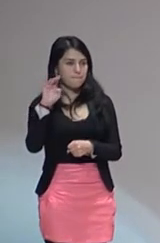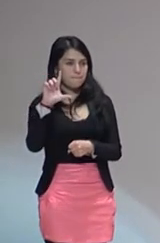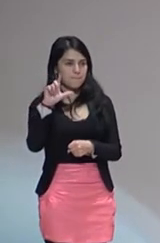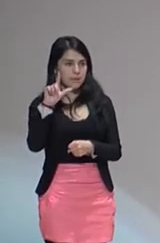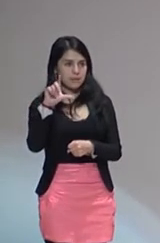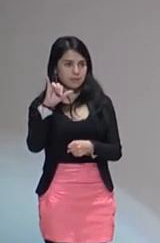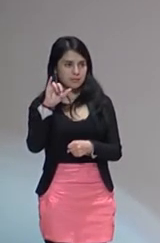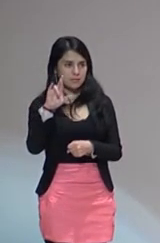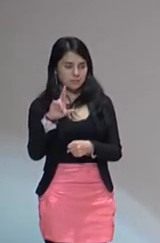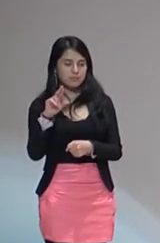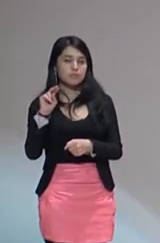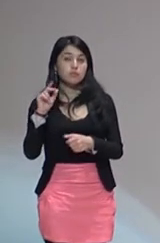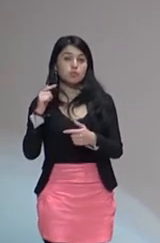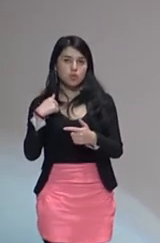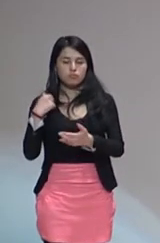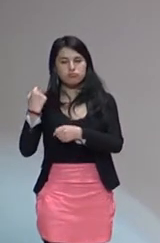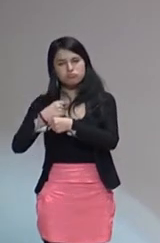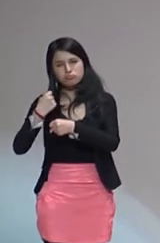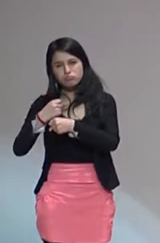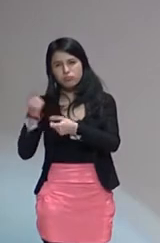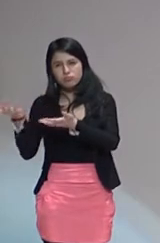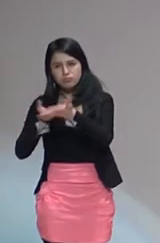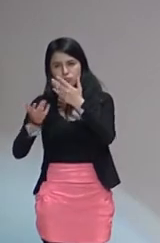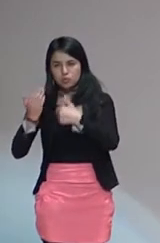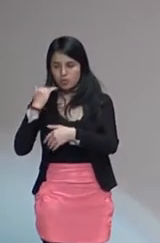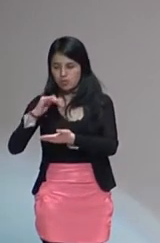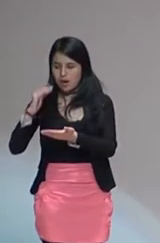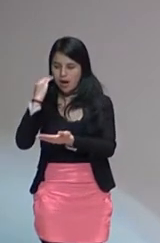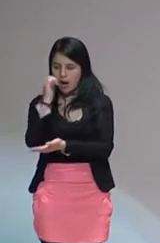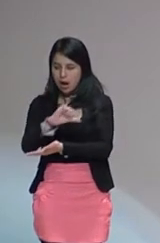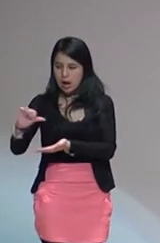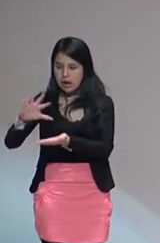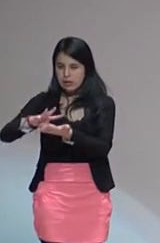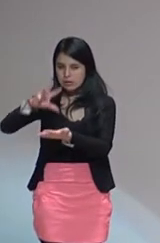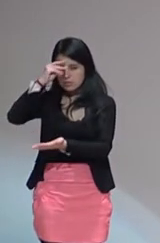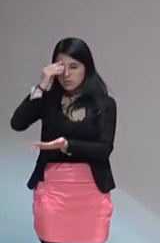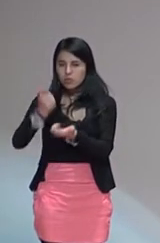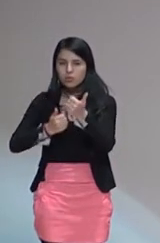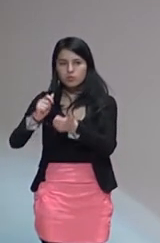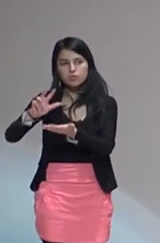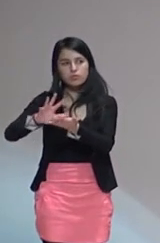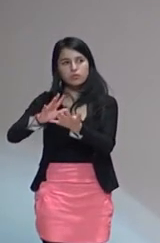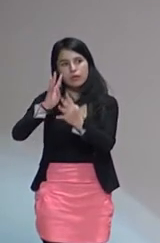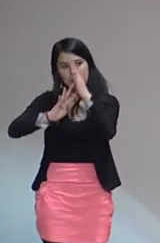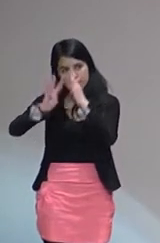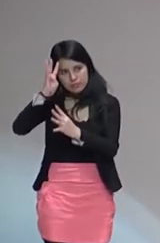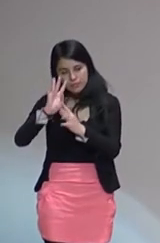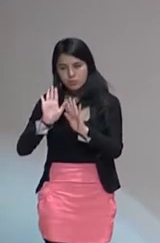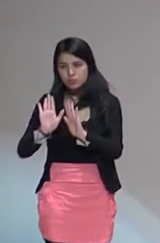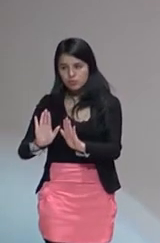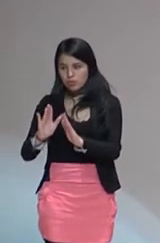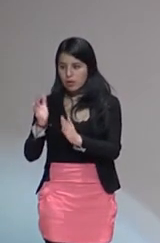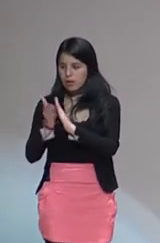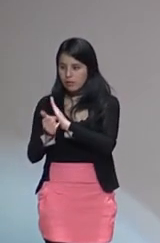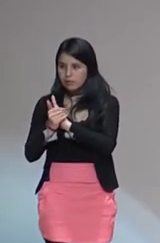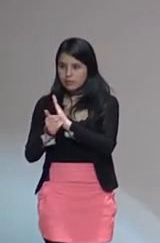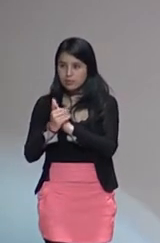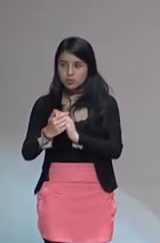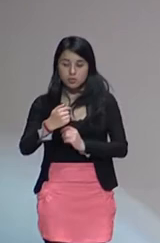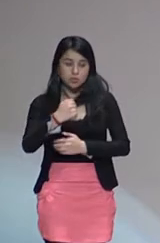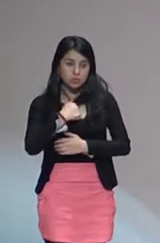lo que aprendí de ellos, de su creatividad, de su alegría,